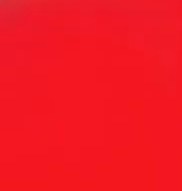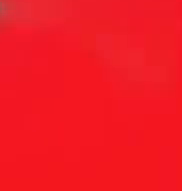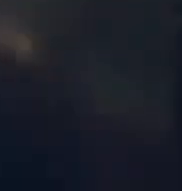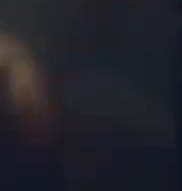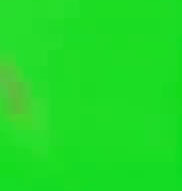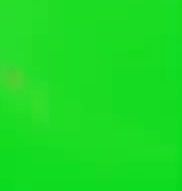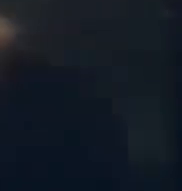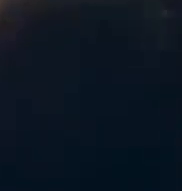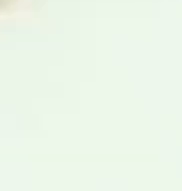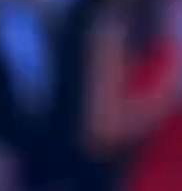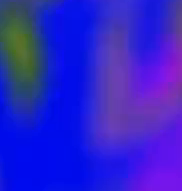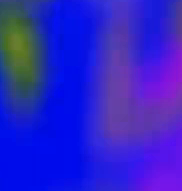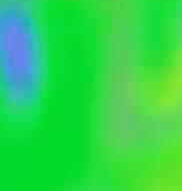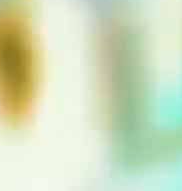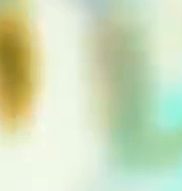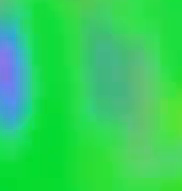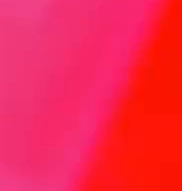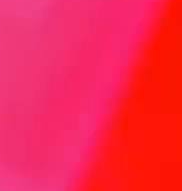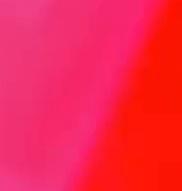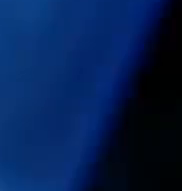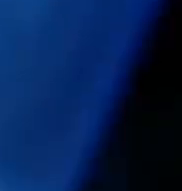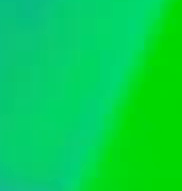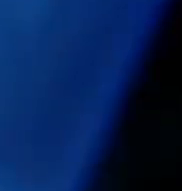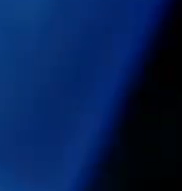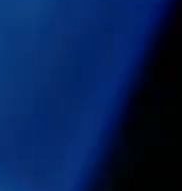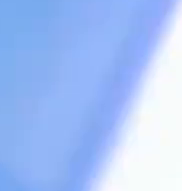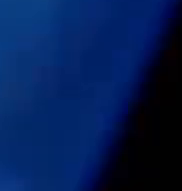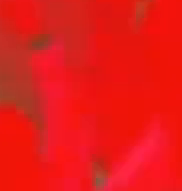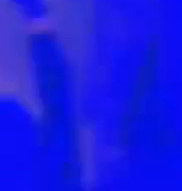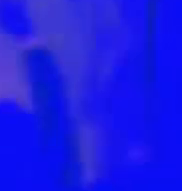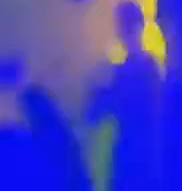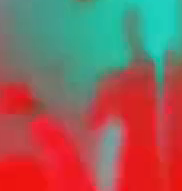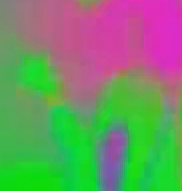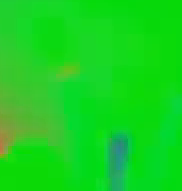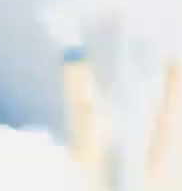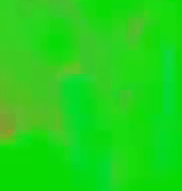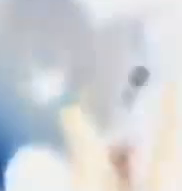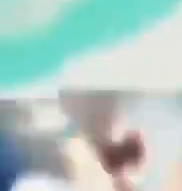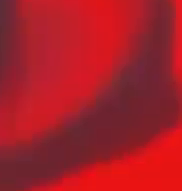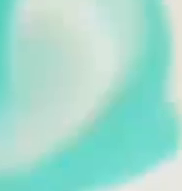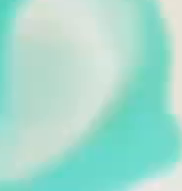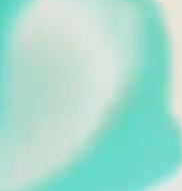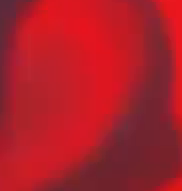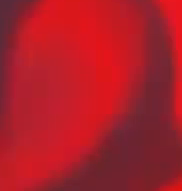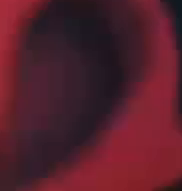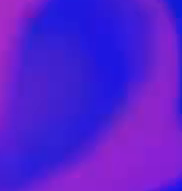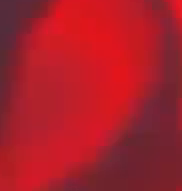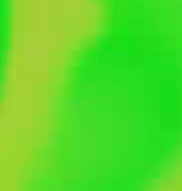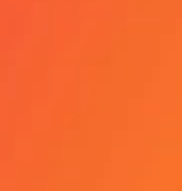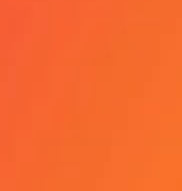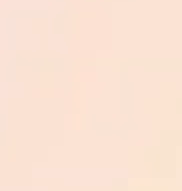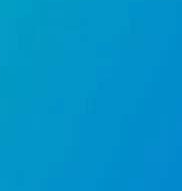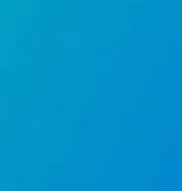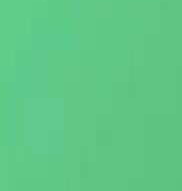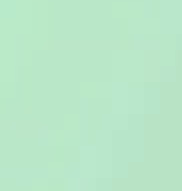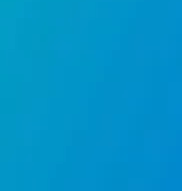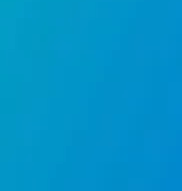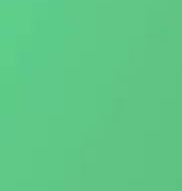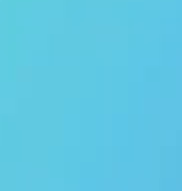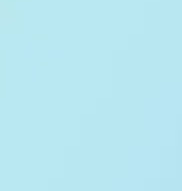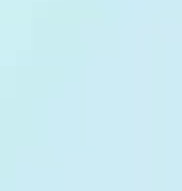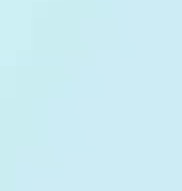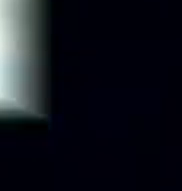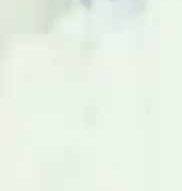Música en vivo e historias con los protagonistas de los sonidos más representativos de nuestra ciudad. Llevamos